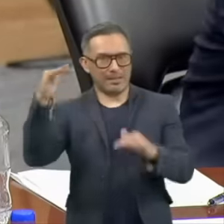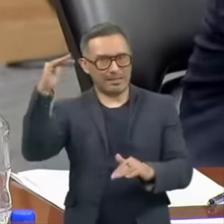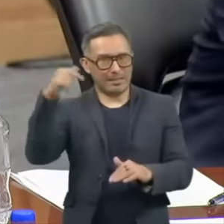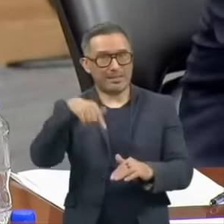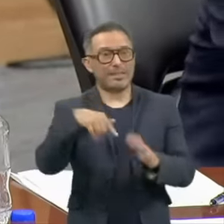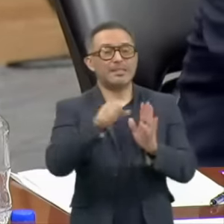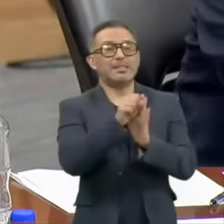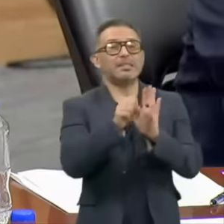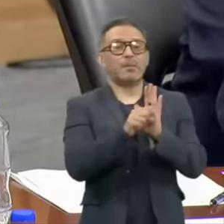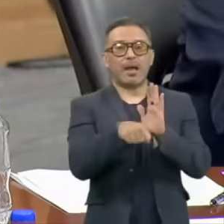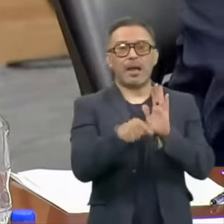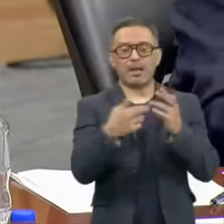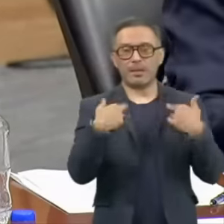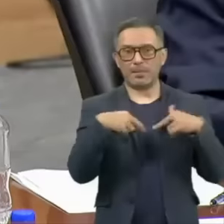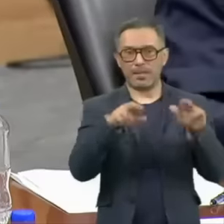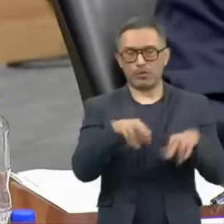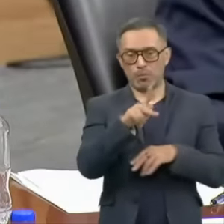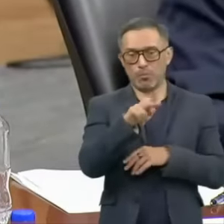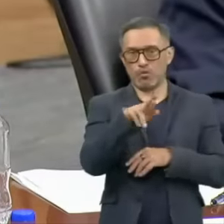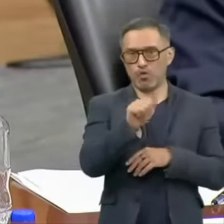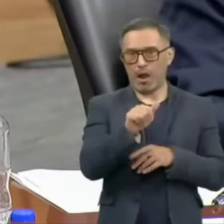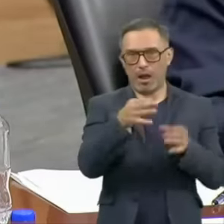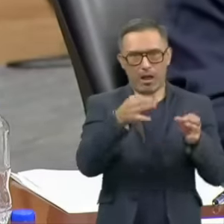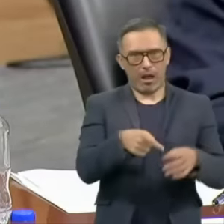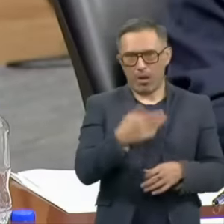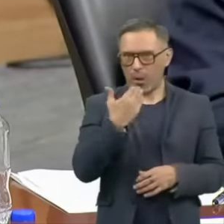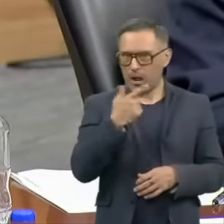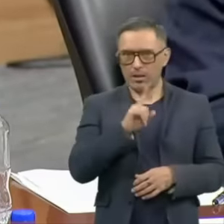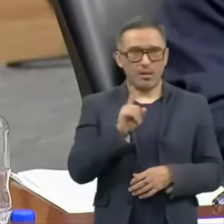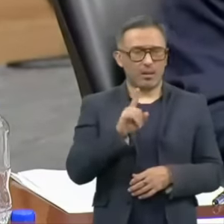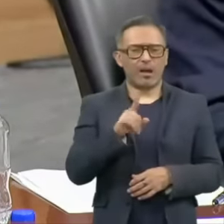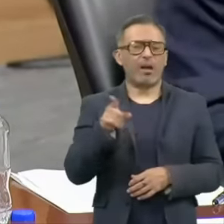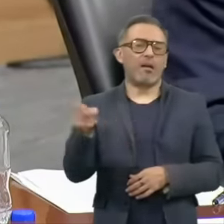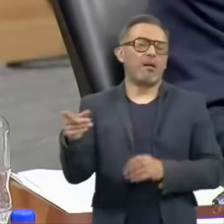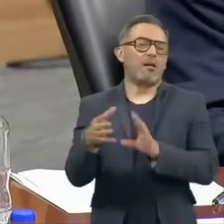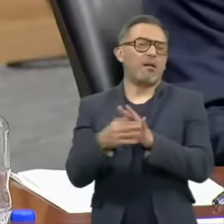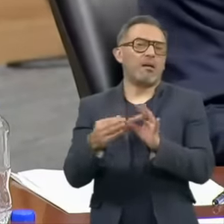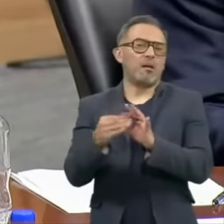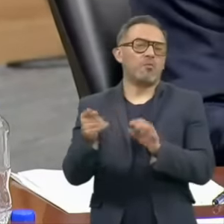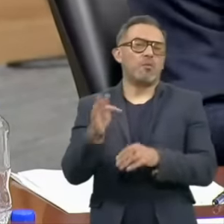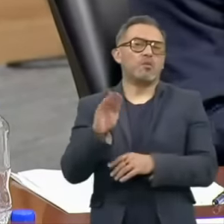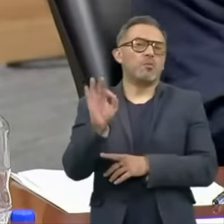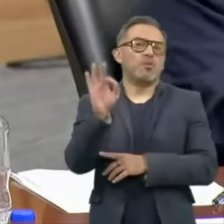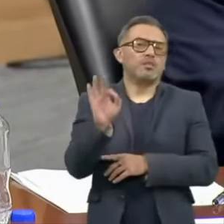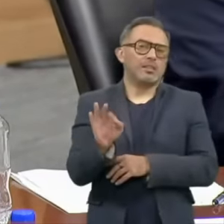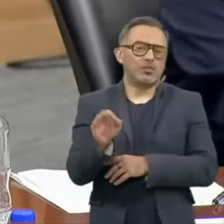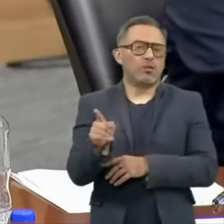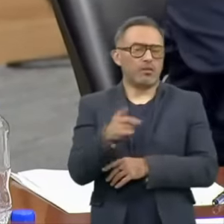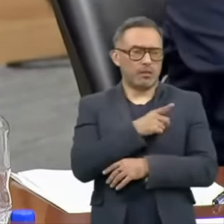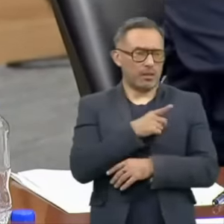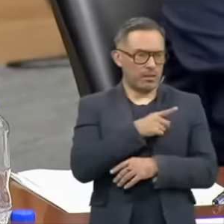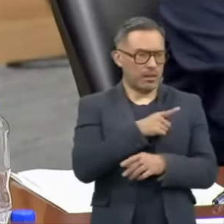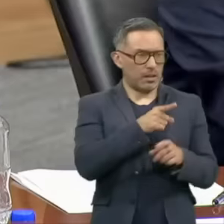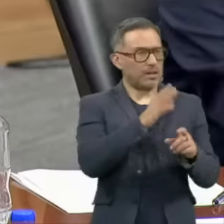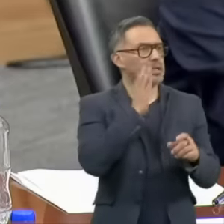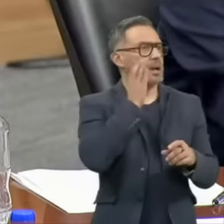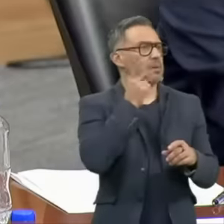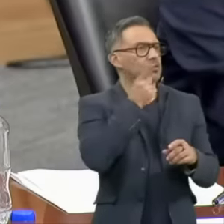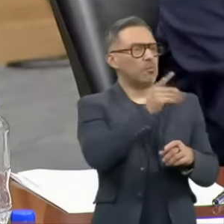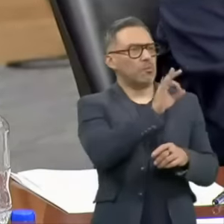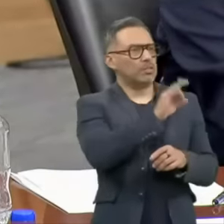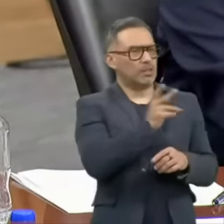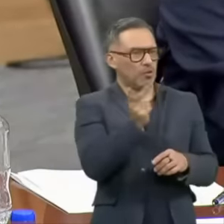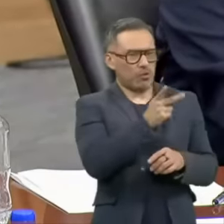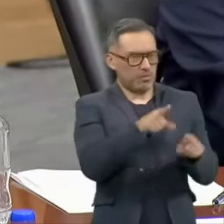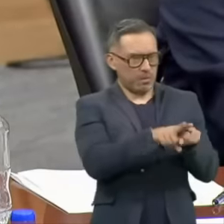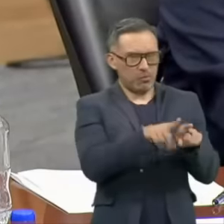representación pura. El argumento de tuvieron X porcentaje y se debiera tener el mismo porcentaje en la Cámara es un argumento